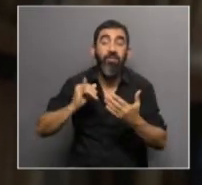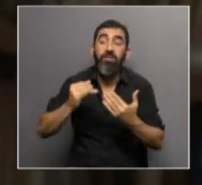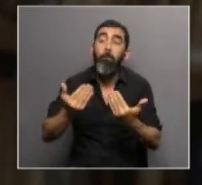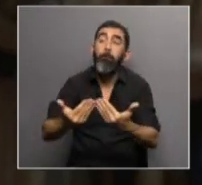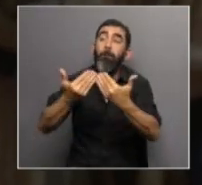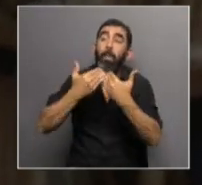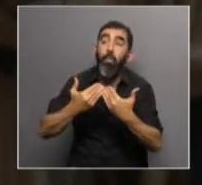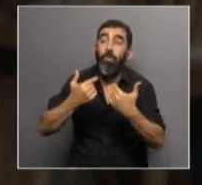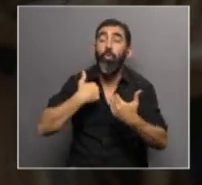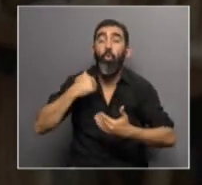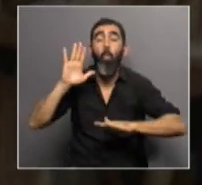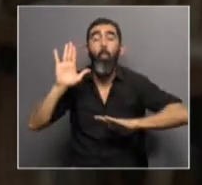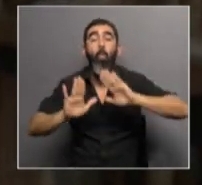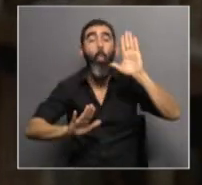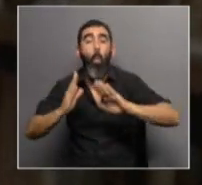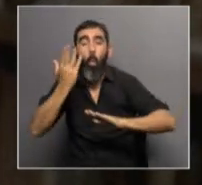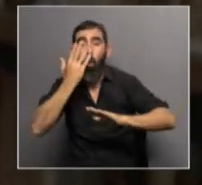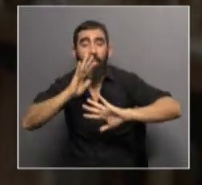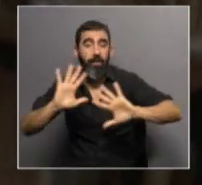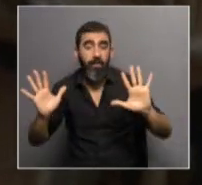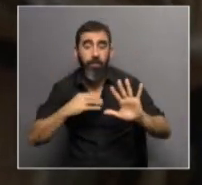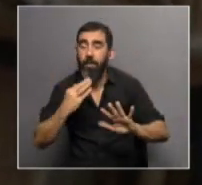que me encanta